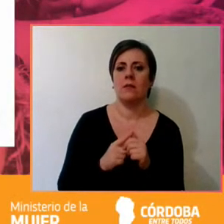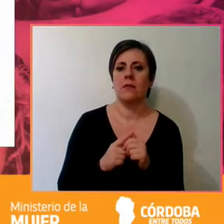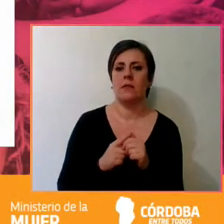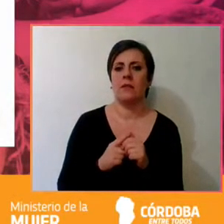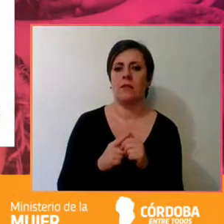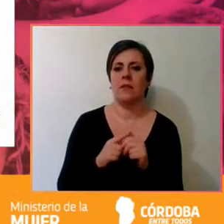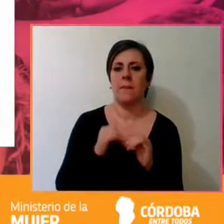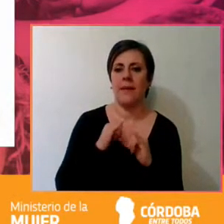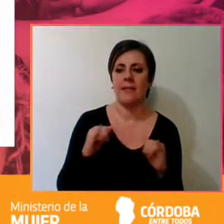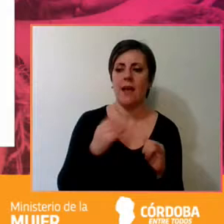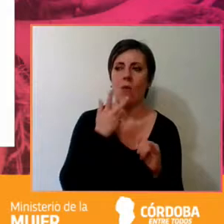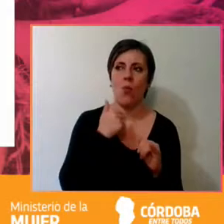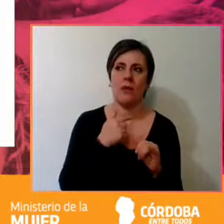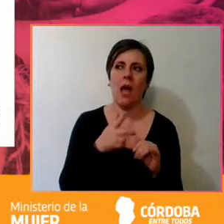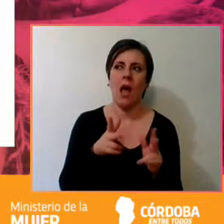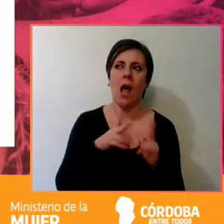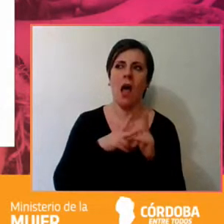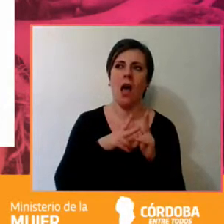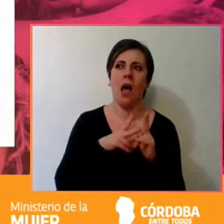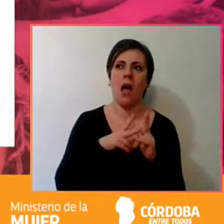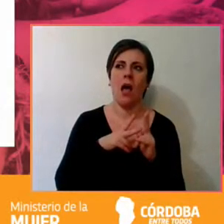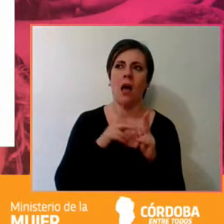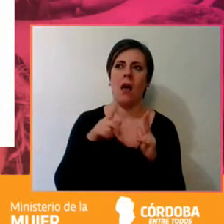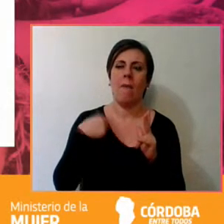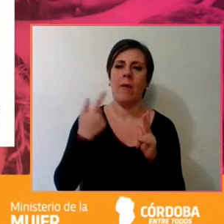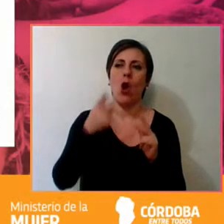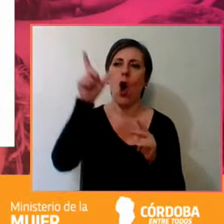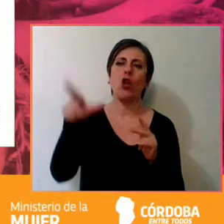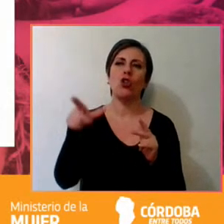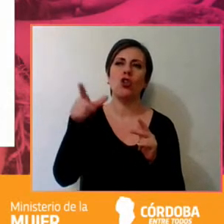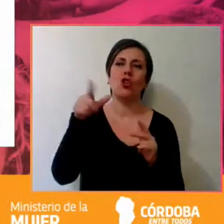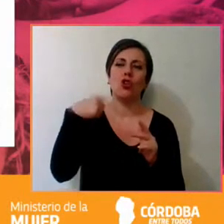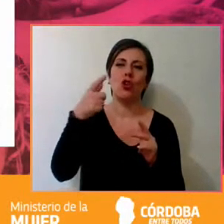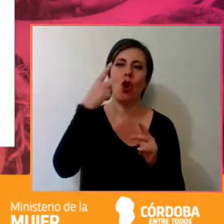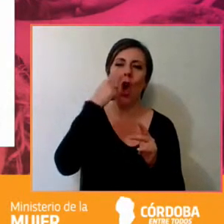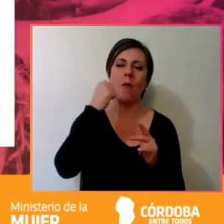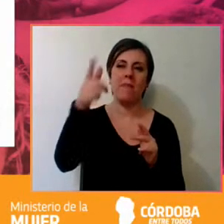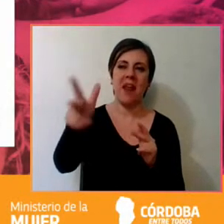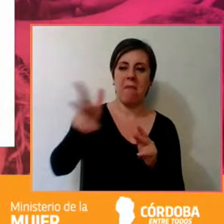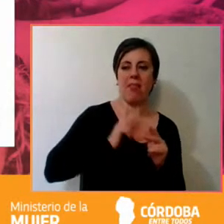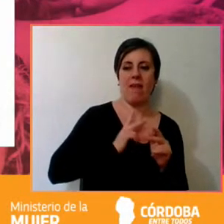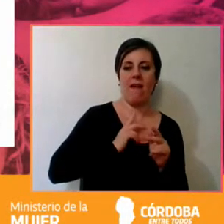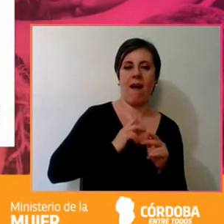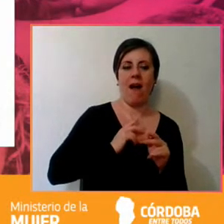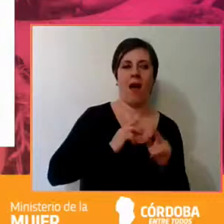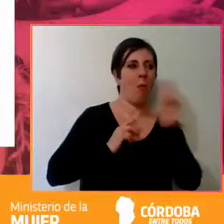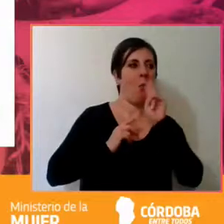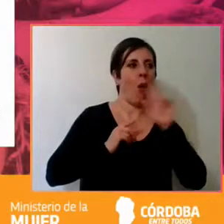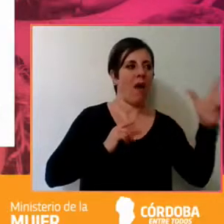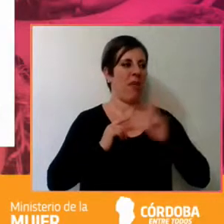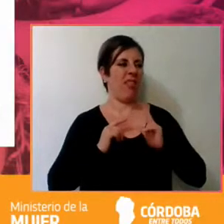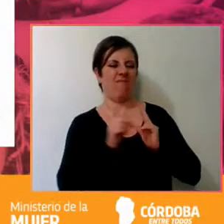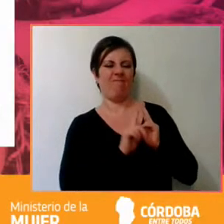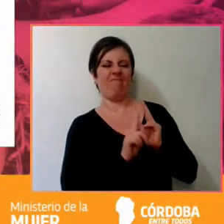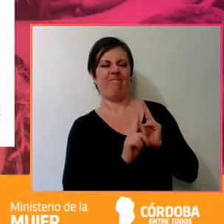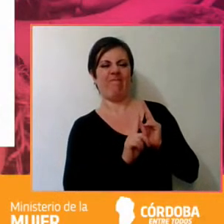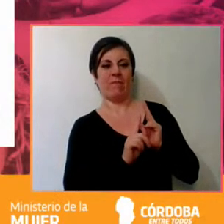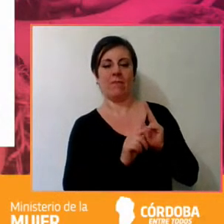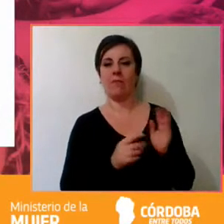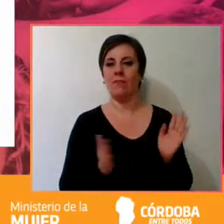que nos lleguen, pero que nos llegue de otros hombres, por ejemplo. Y que no sean las mujeres quienes nos lo digan. Uno